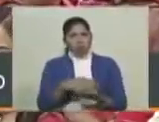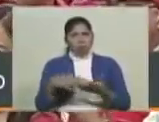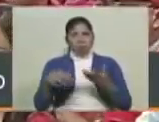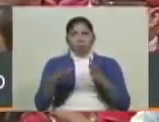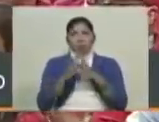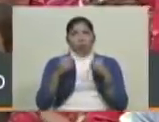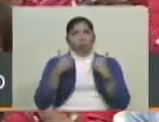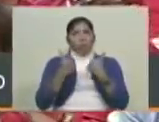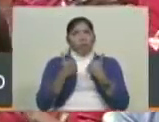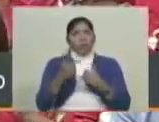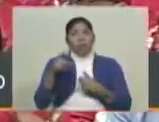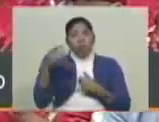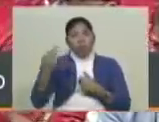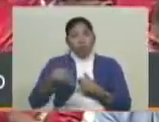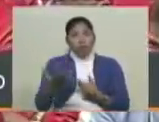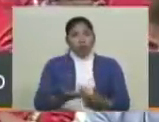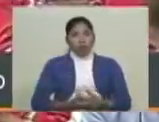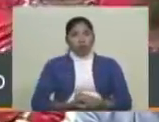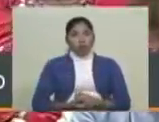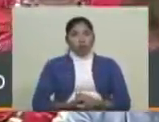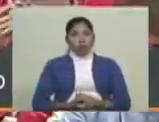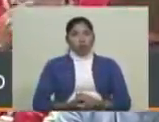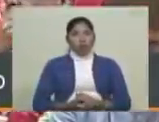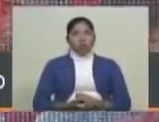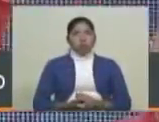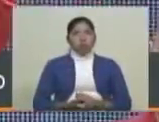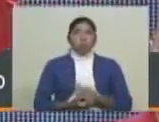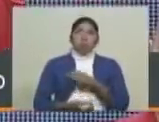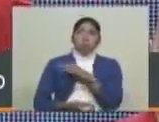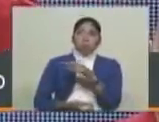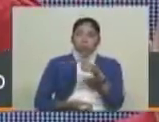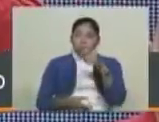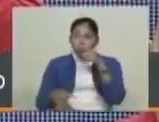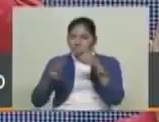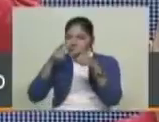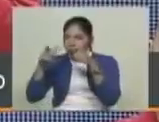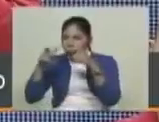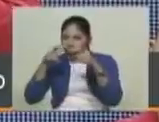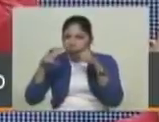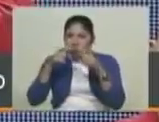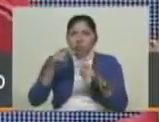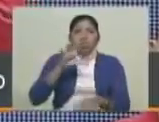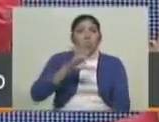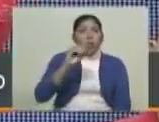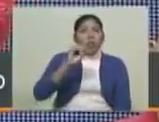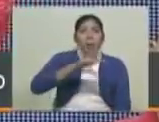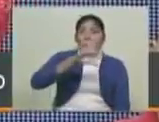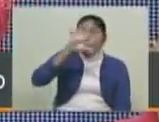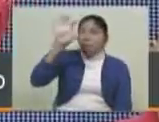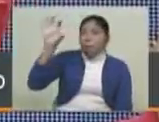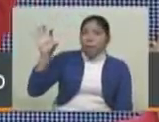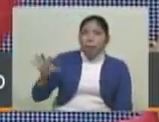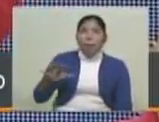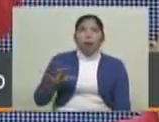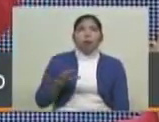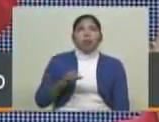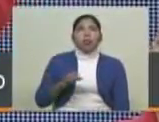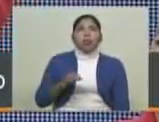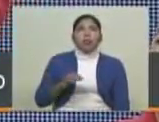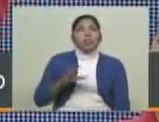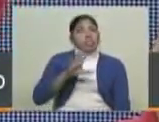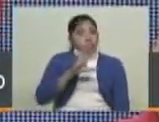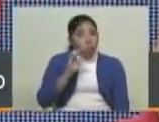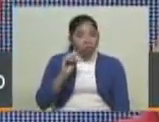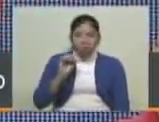Esa es la verdad verdadera, que ellos monitorean y tienen más de 50 países. Tienen más de